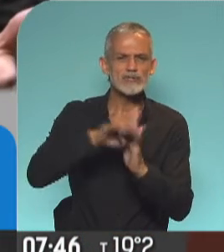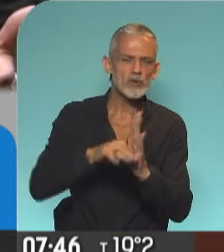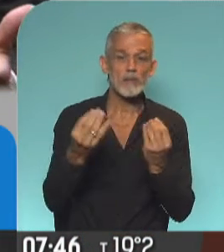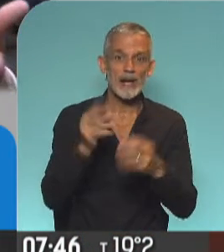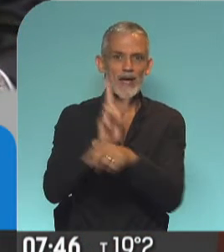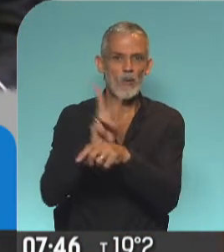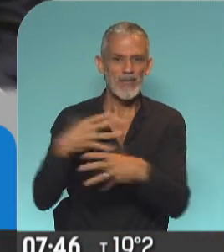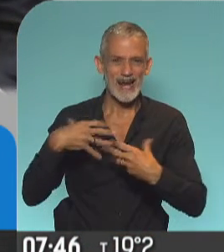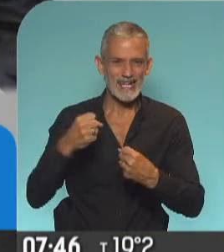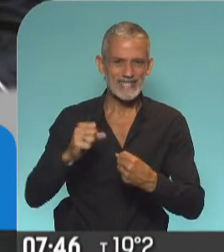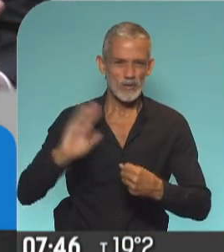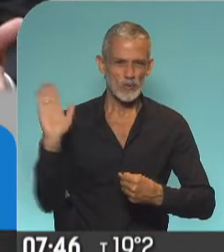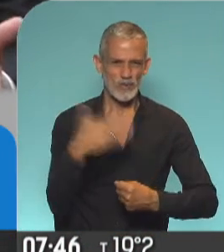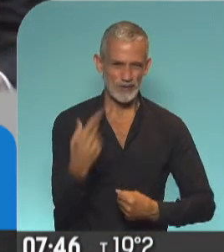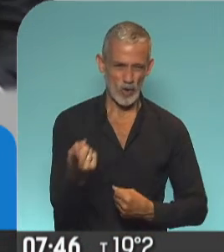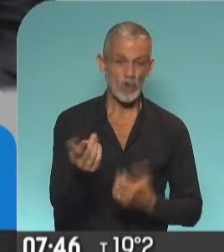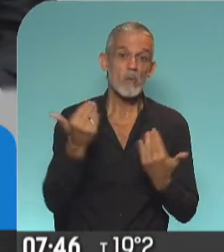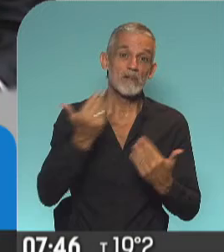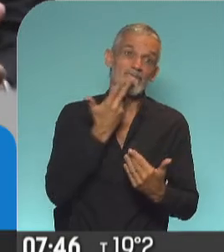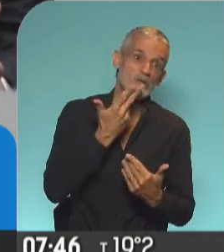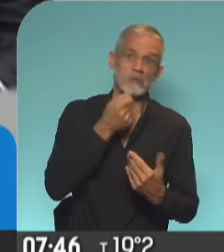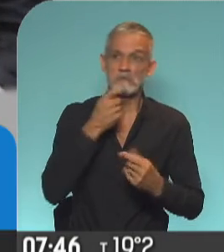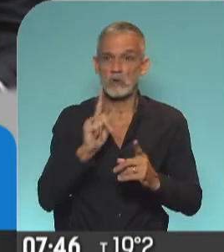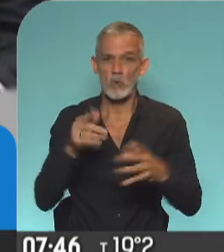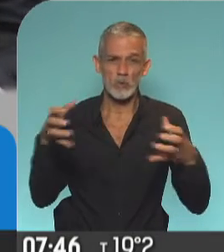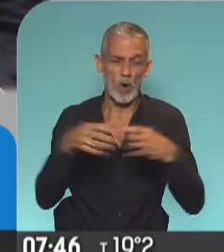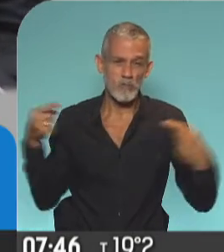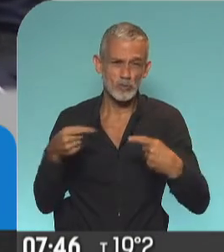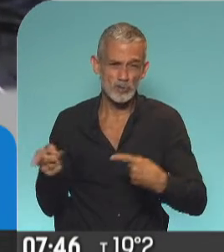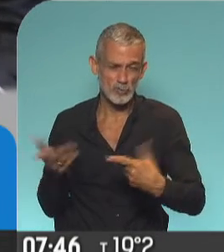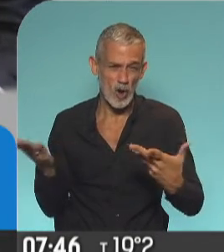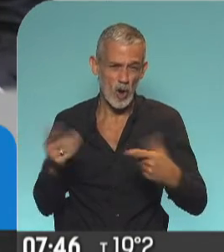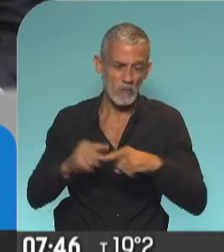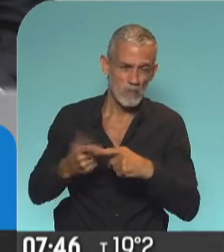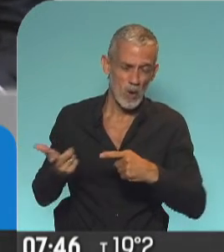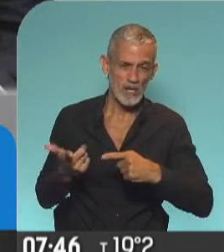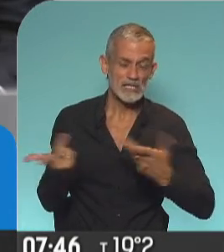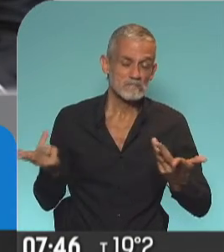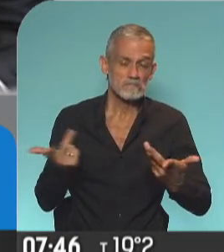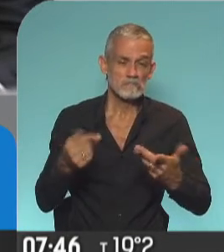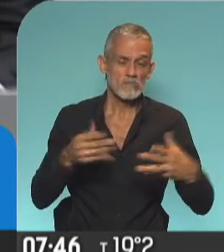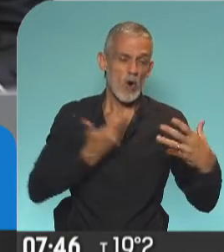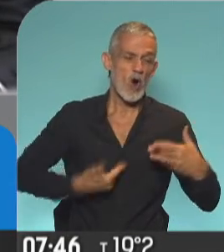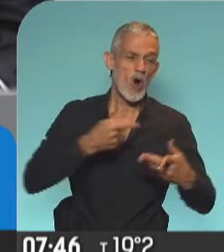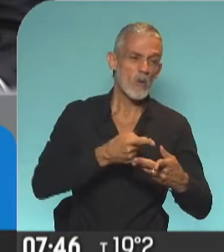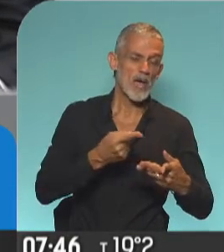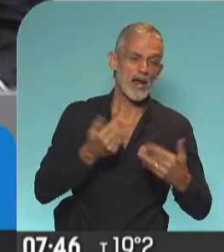la salud pública. Pueden gustar o no a la oposición la política sanitaria que toma un